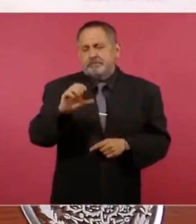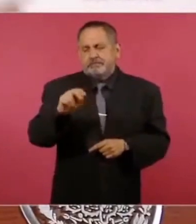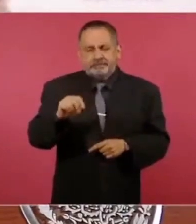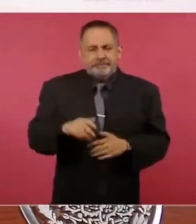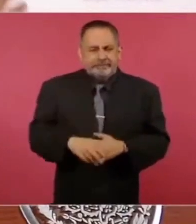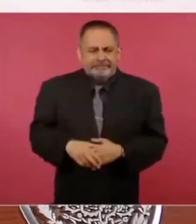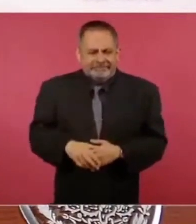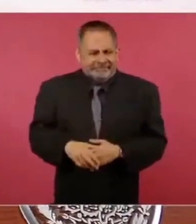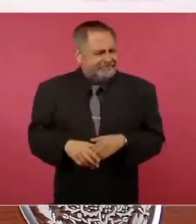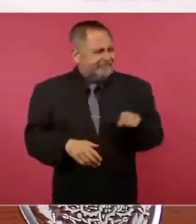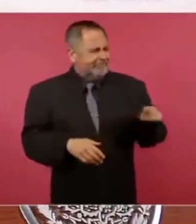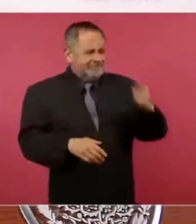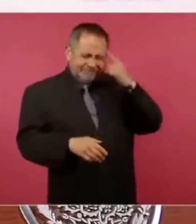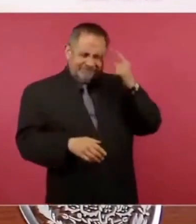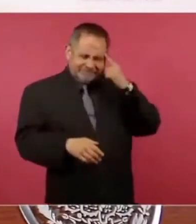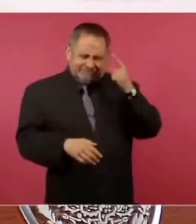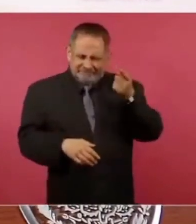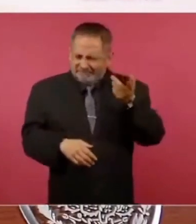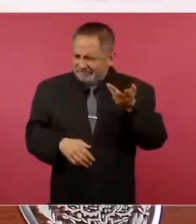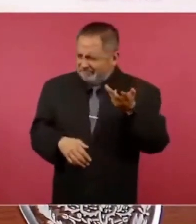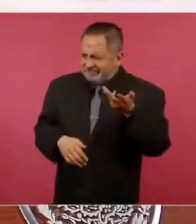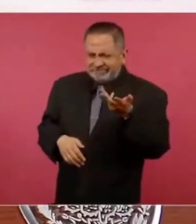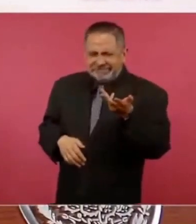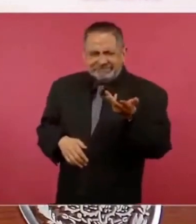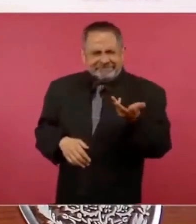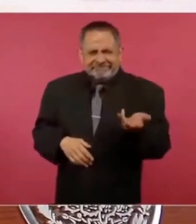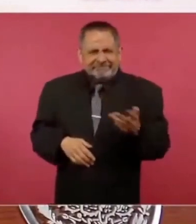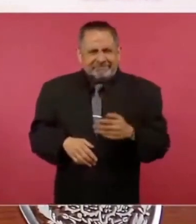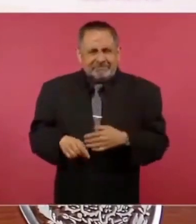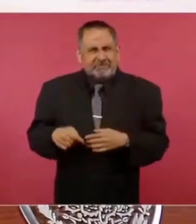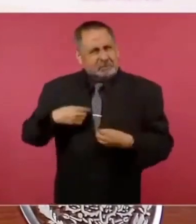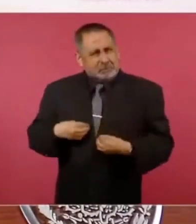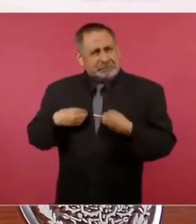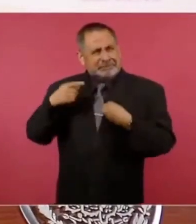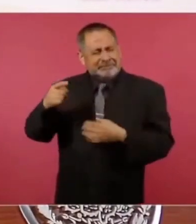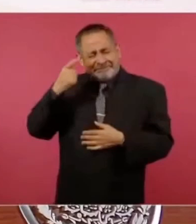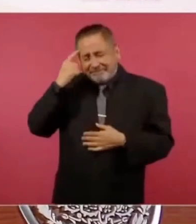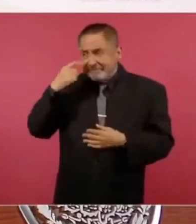Pero ¿cómo le quitas de la cabeza eso?